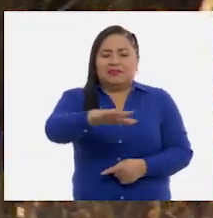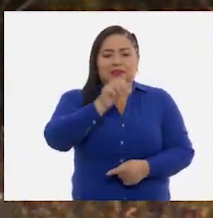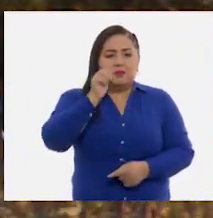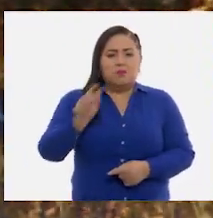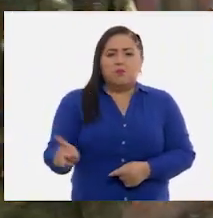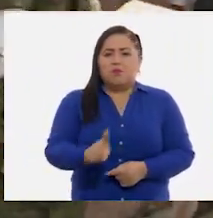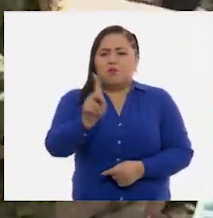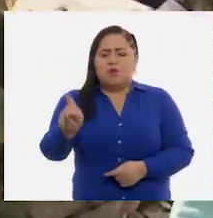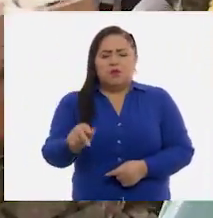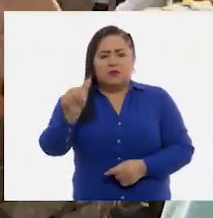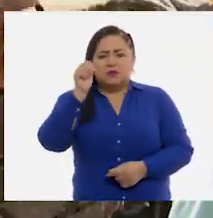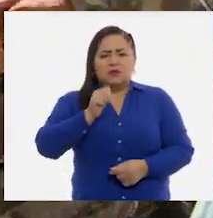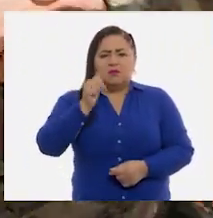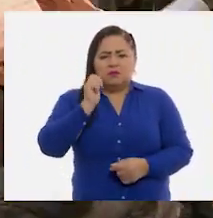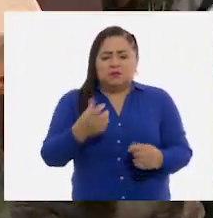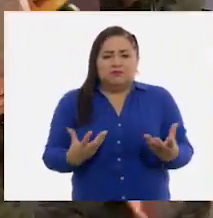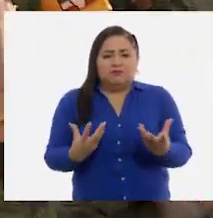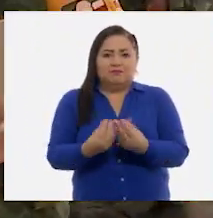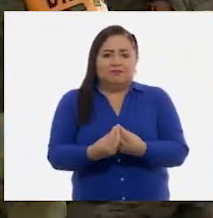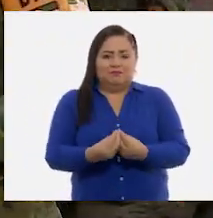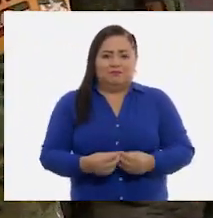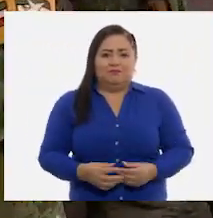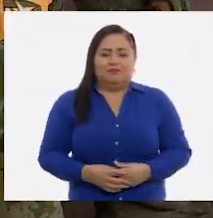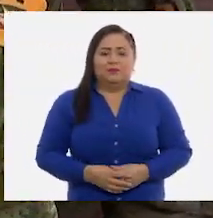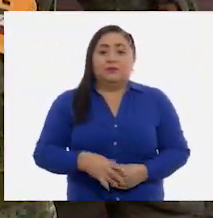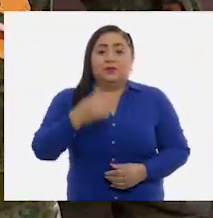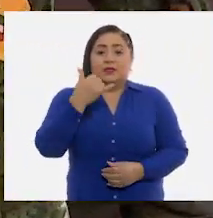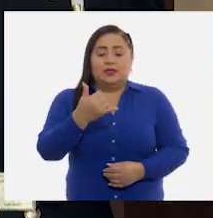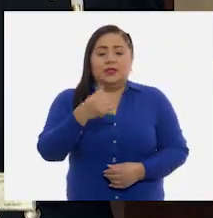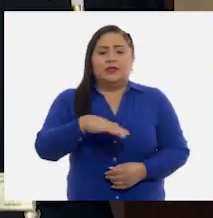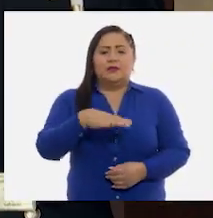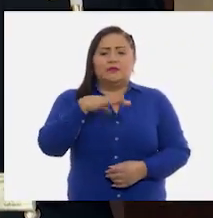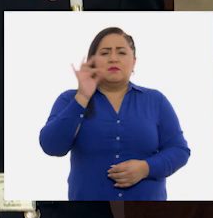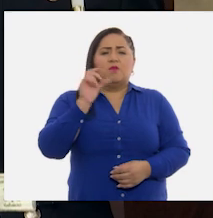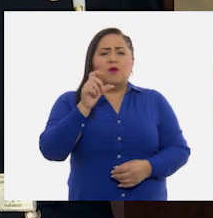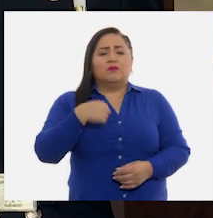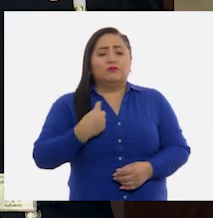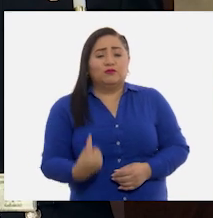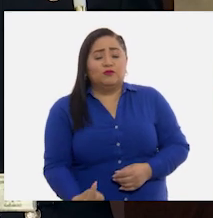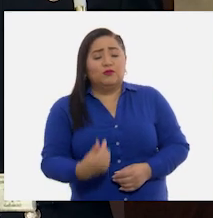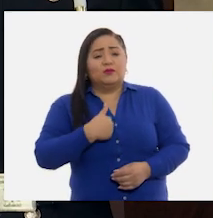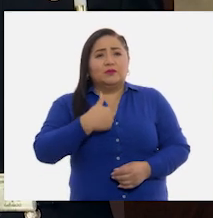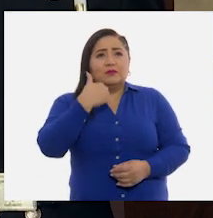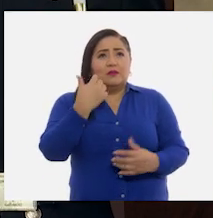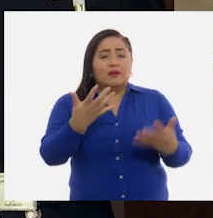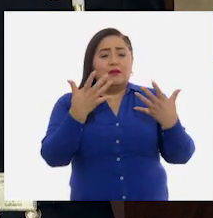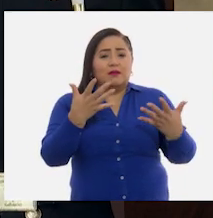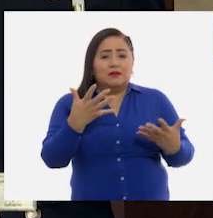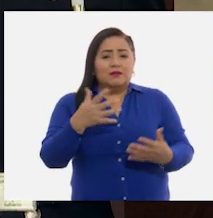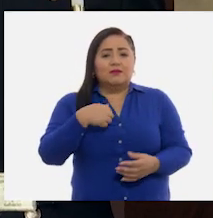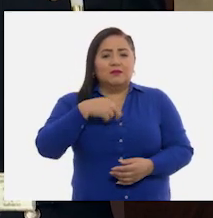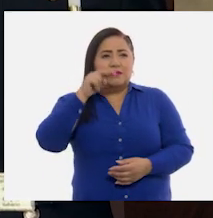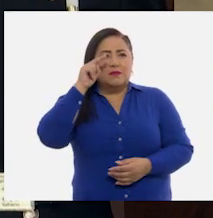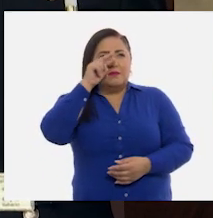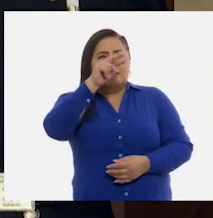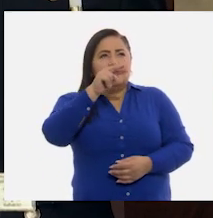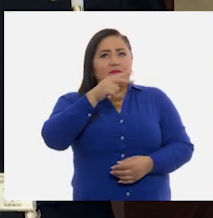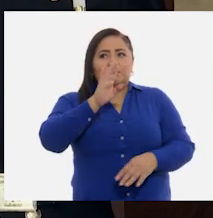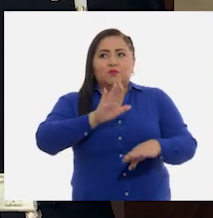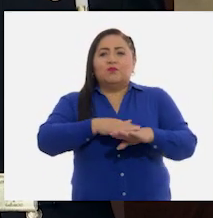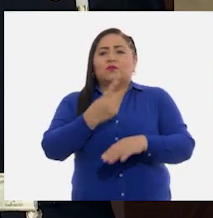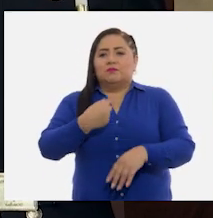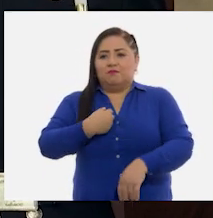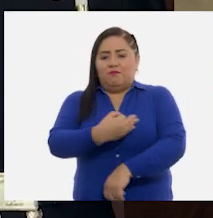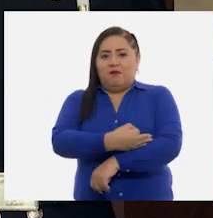Siempre hemos sido parte del pueblo. Mi elección fue desde muy pequeño. O sea, yo lo veía reflejado por mis